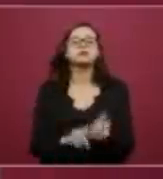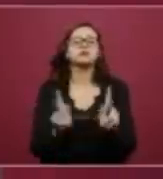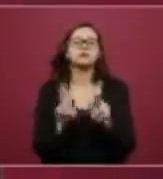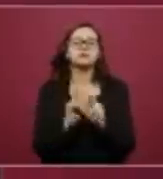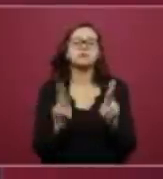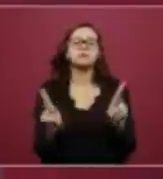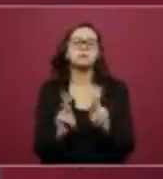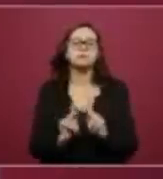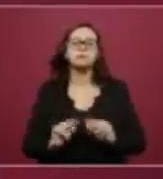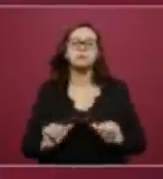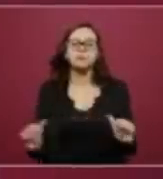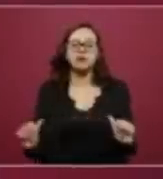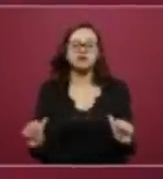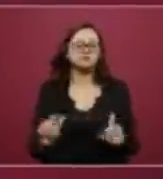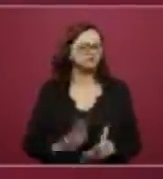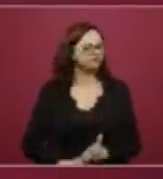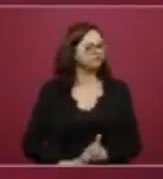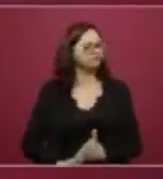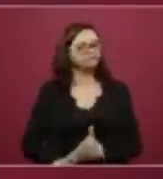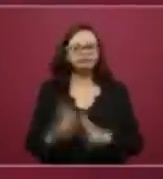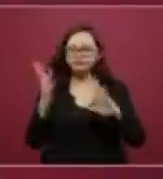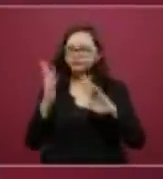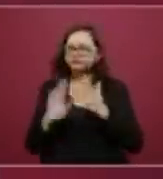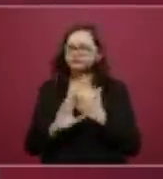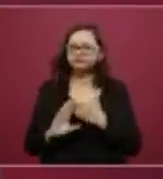con la no violencia.